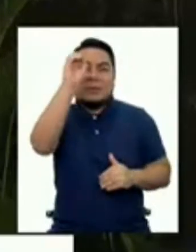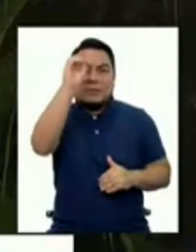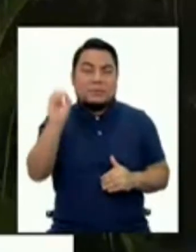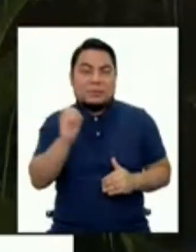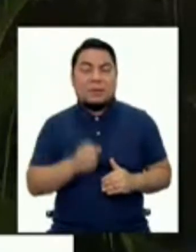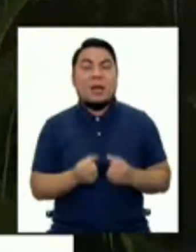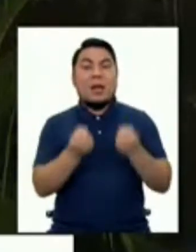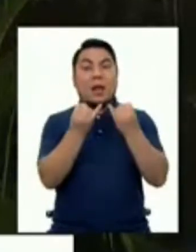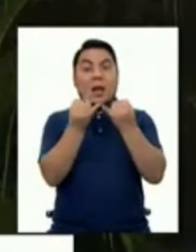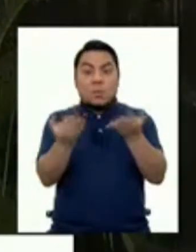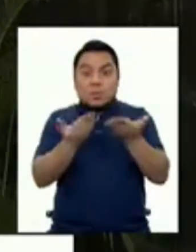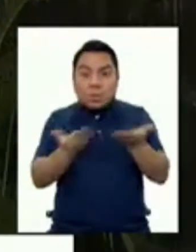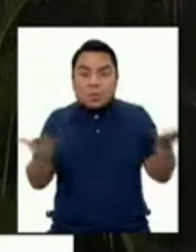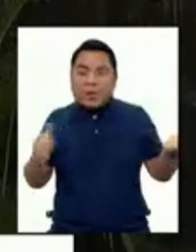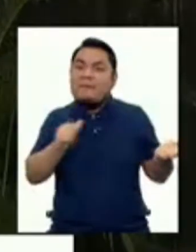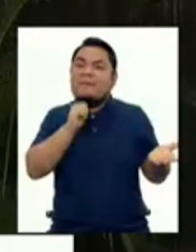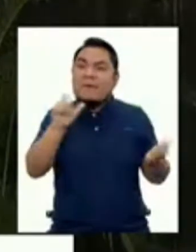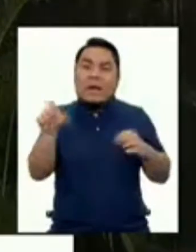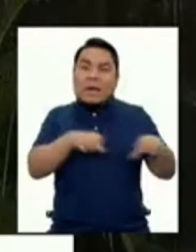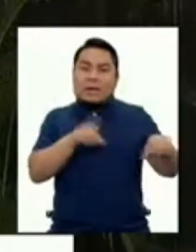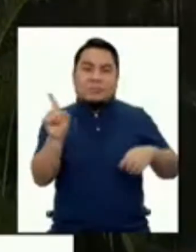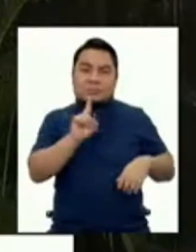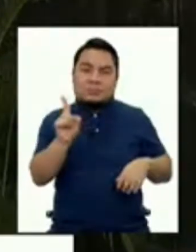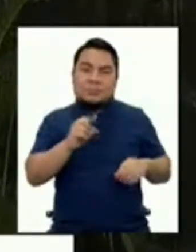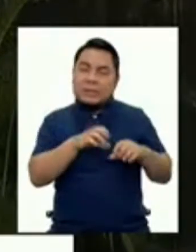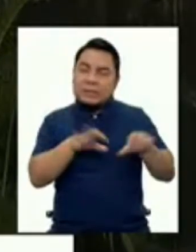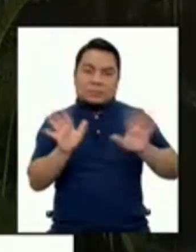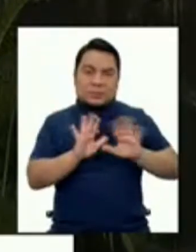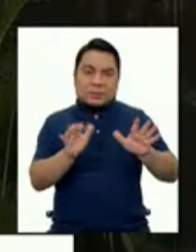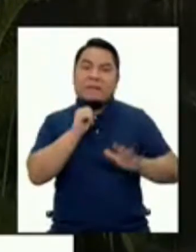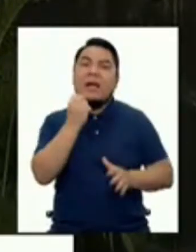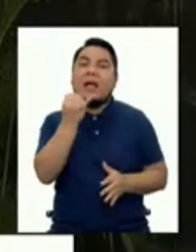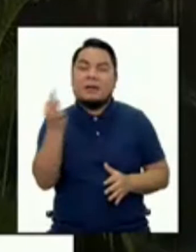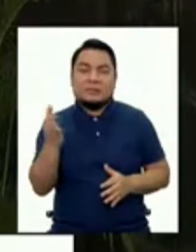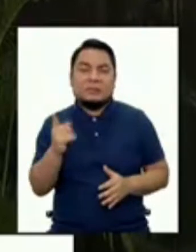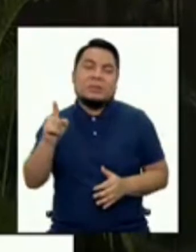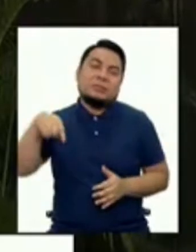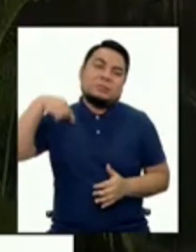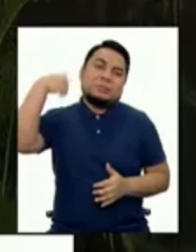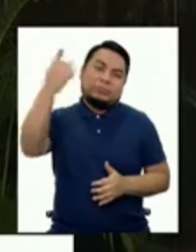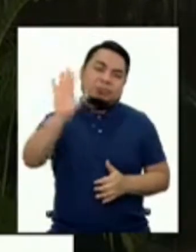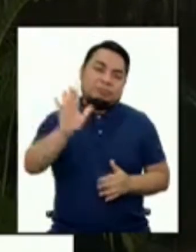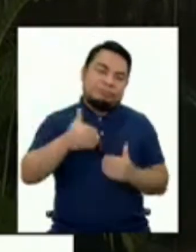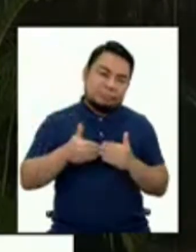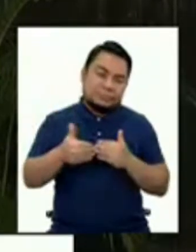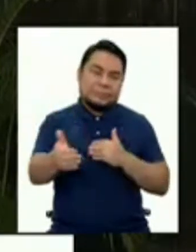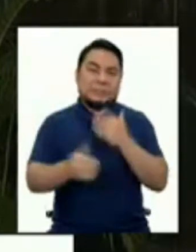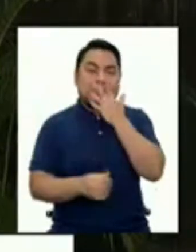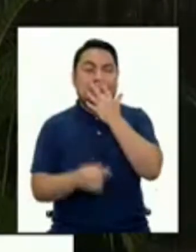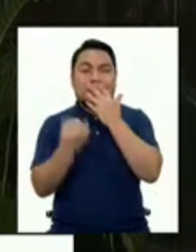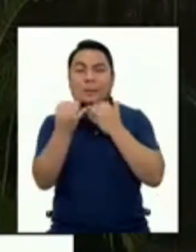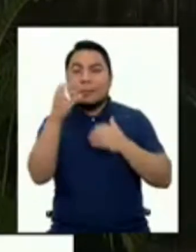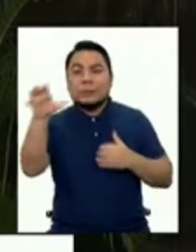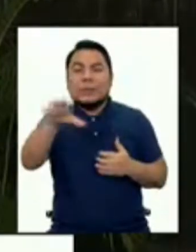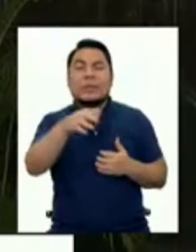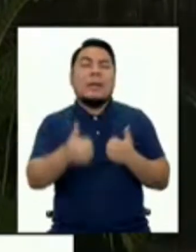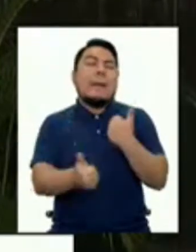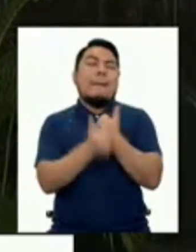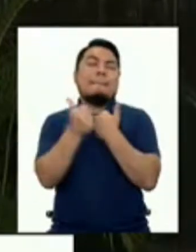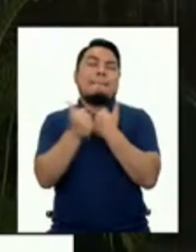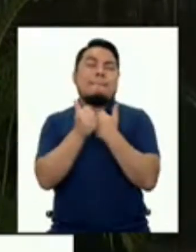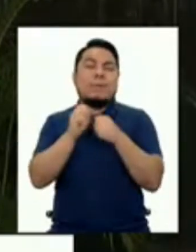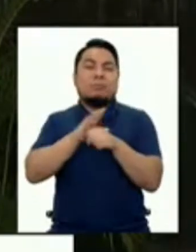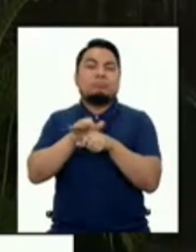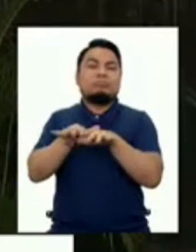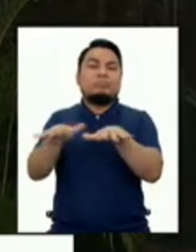algunas actividades que no se pueden hacer. Algunas actividades todavía son puntos de alto contagio